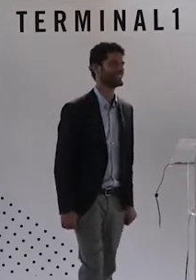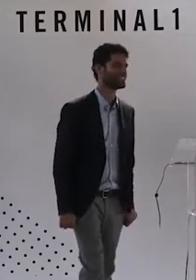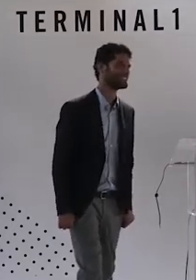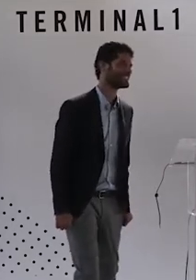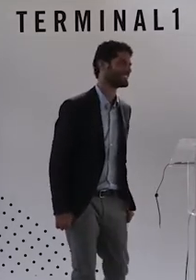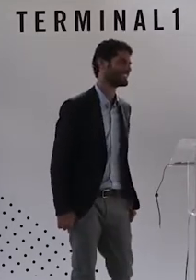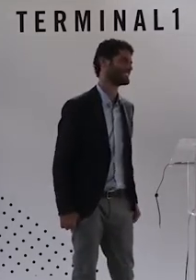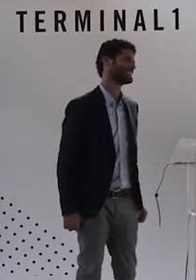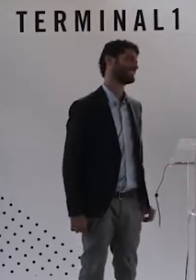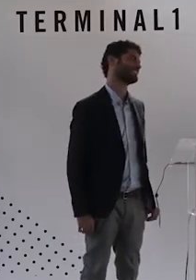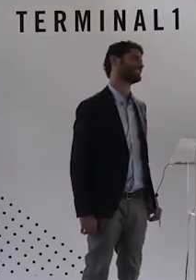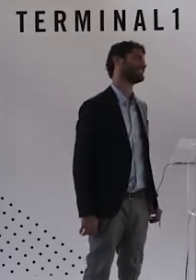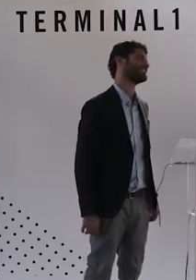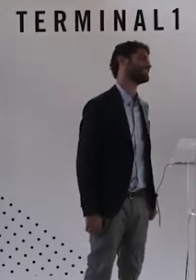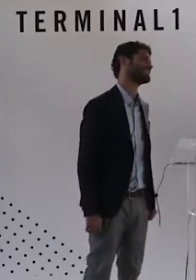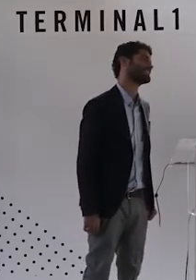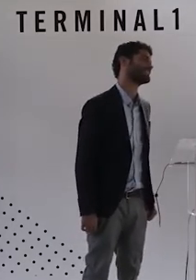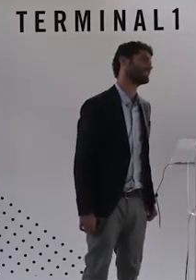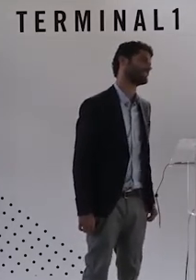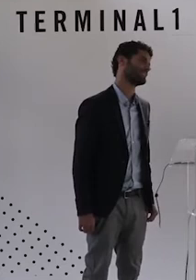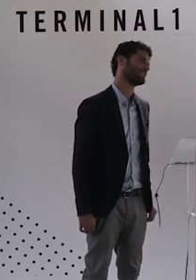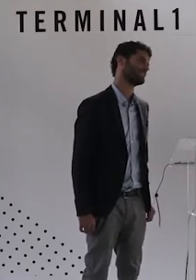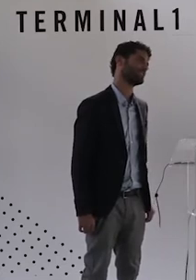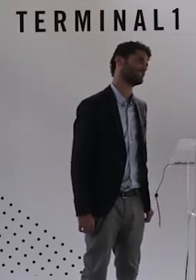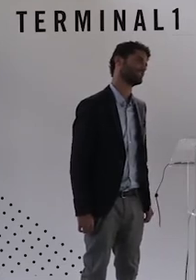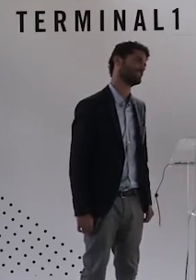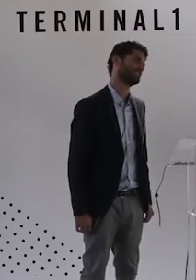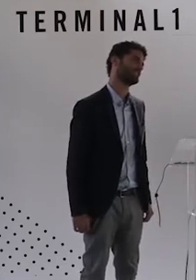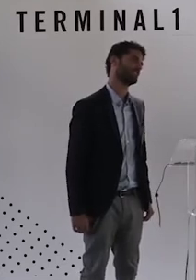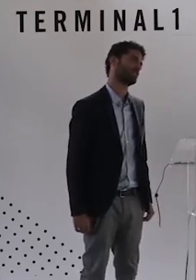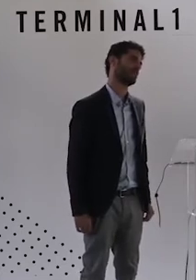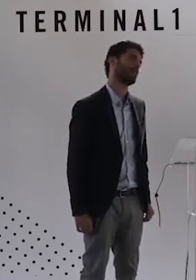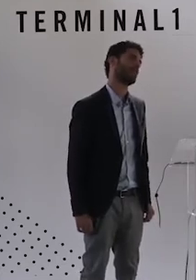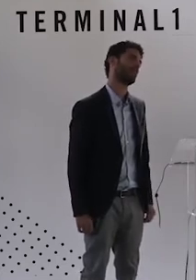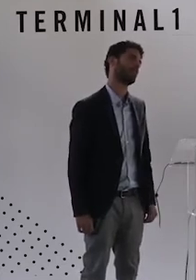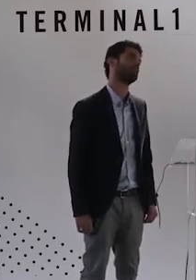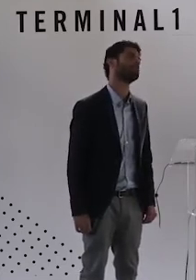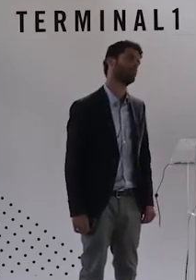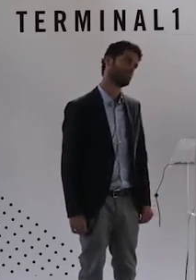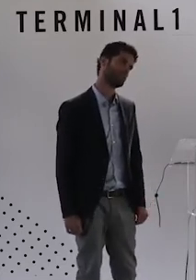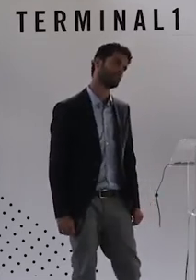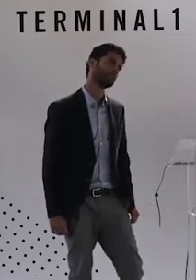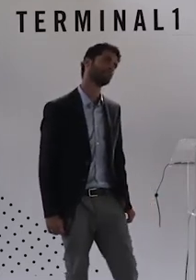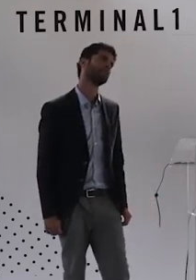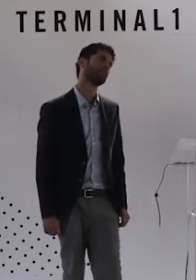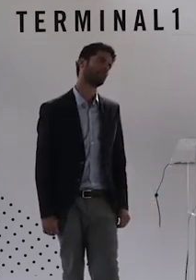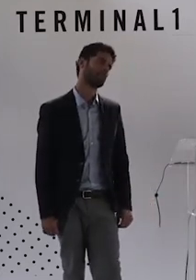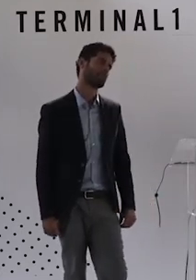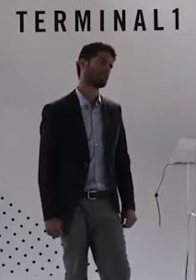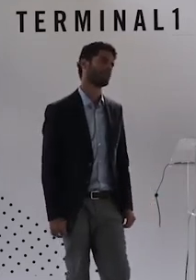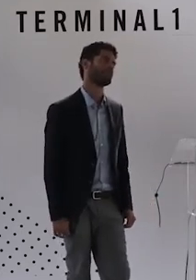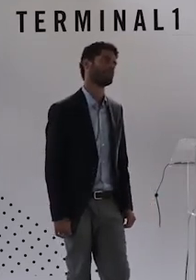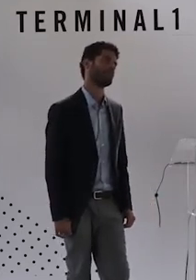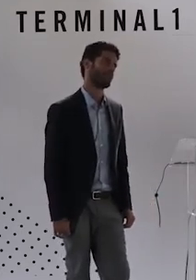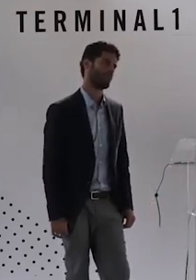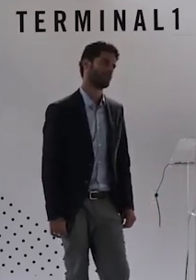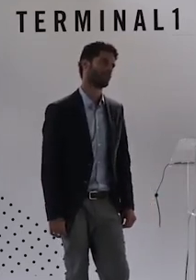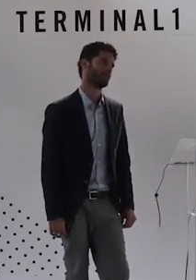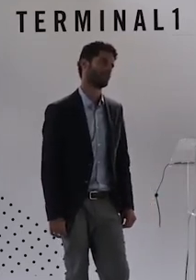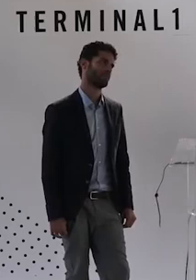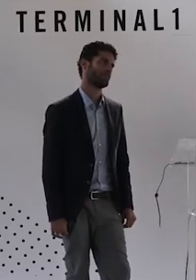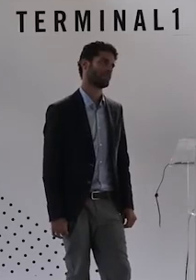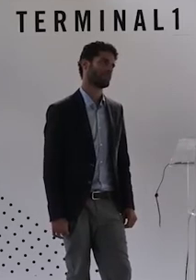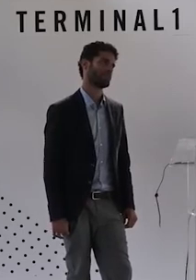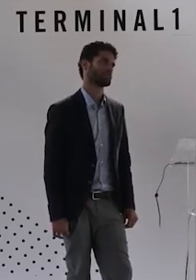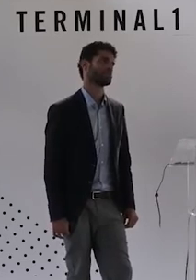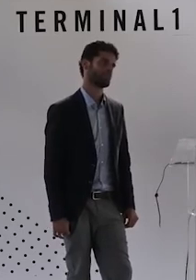que sí. Hablaste. Sí. Y que luego hiciste un retiro de 6 meses para meditar. Uh-huh. Y que procesaste, entendiste muchas